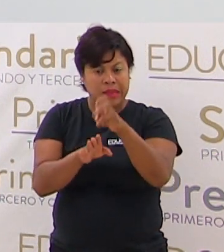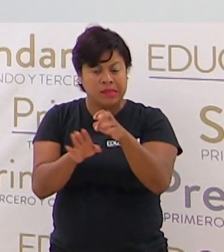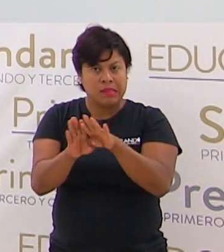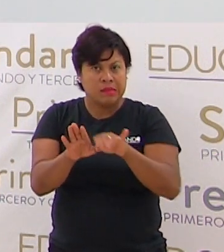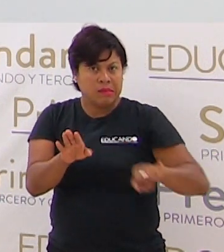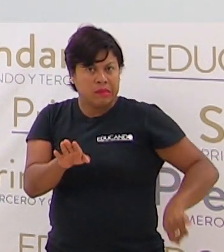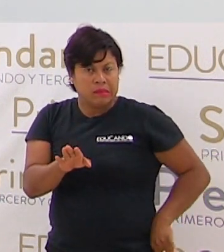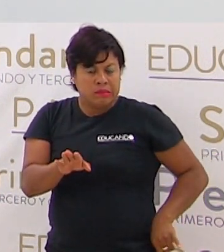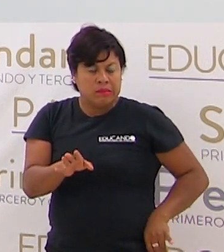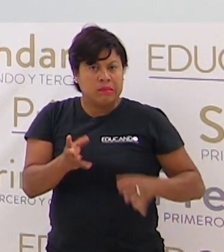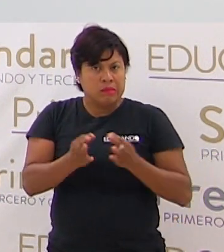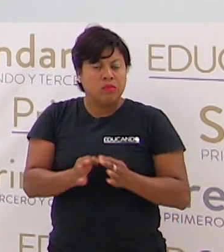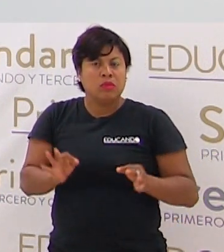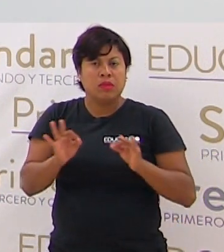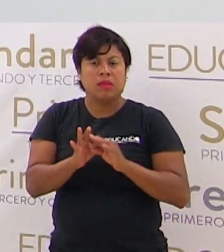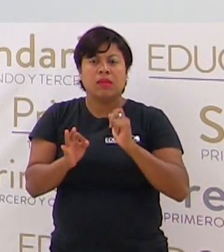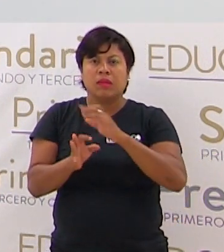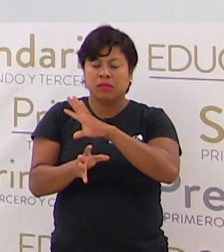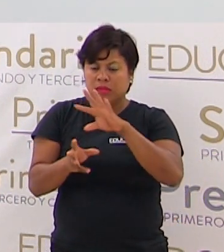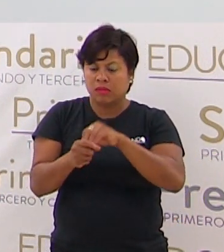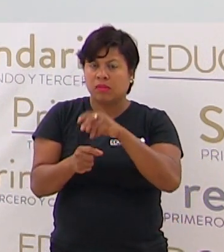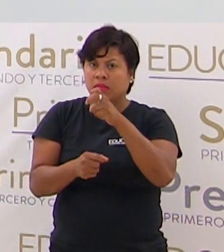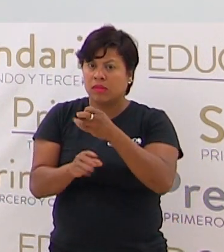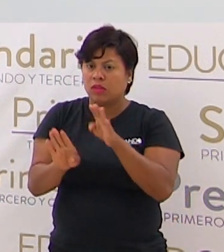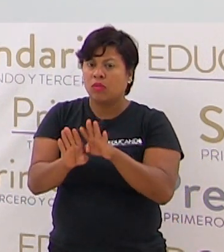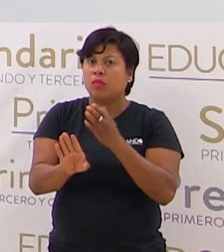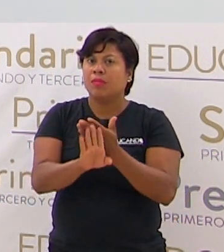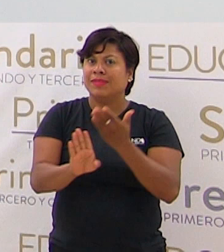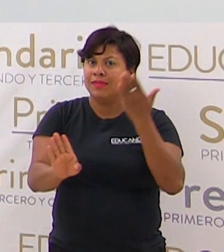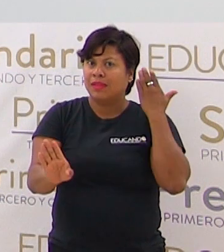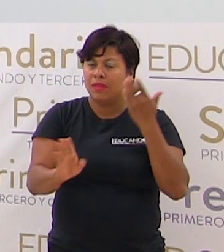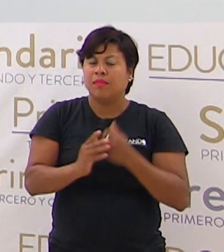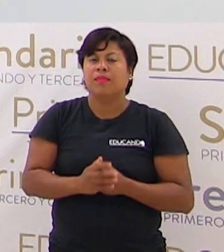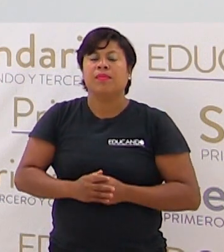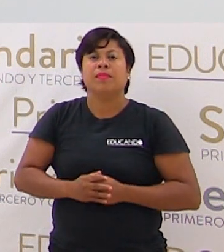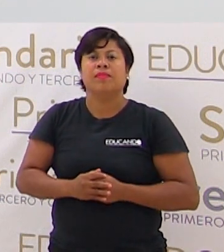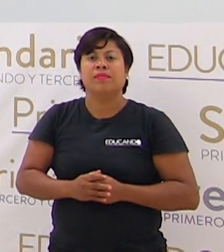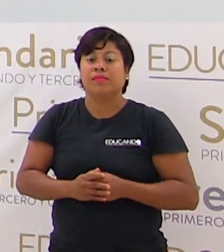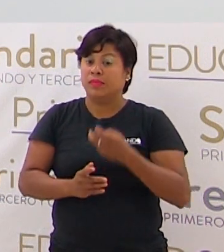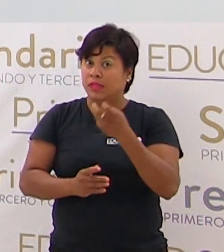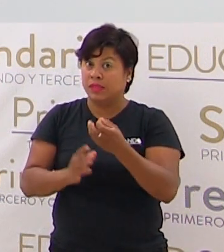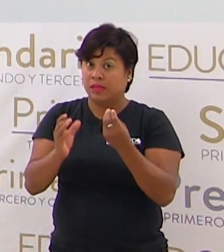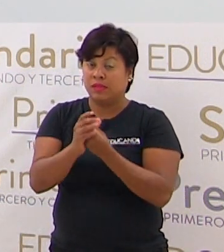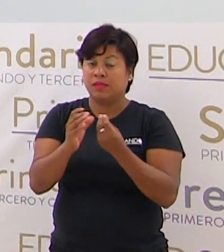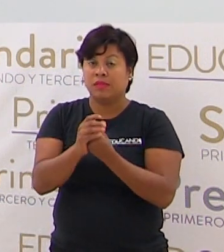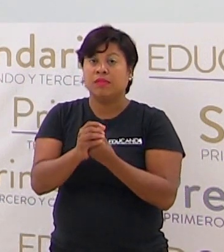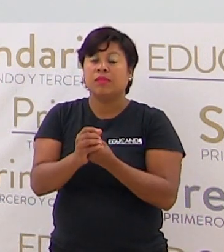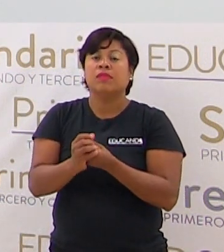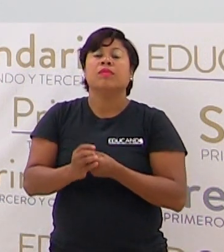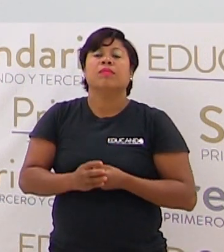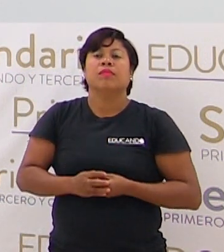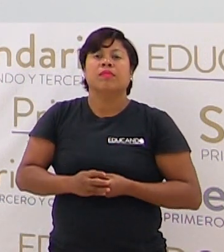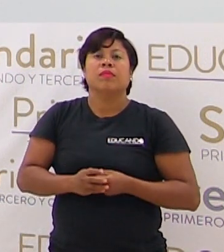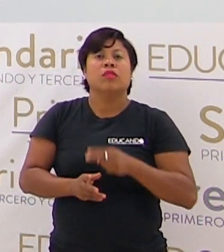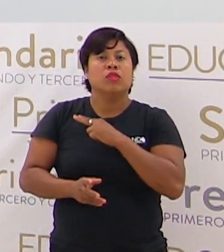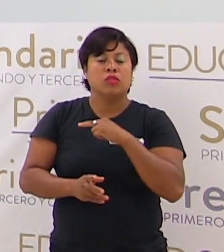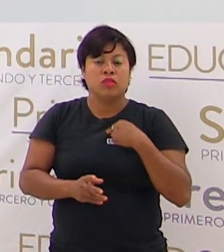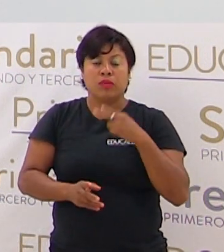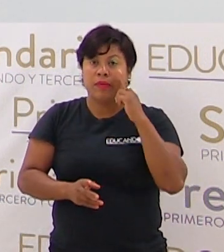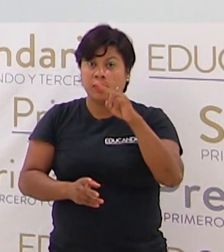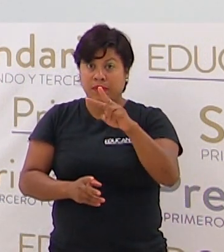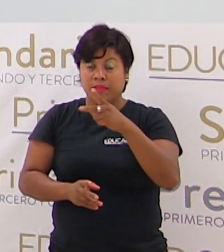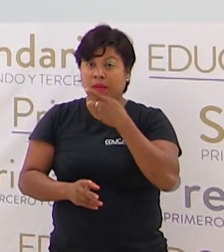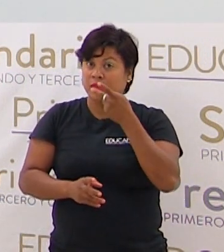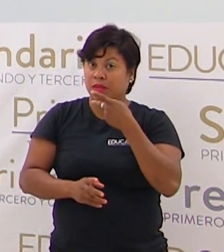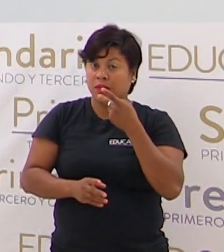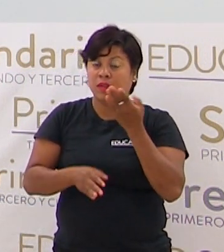integral o como parte de lo que es la conjugación en tiempo pasado. En esta sesión vamos a delimitar y